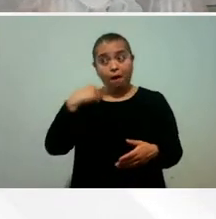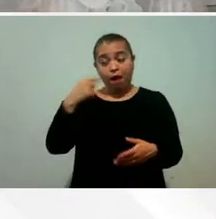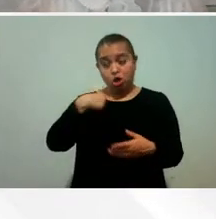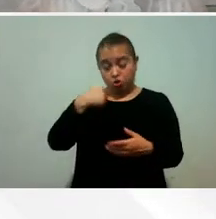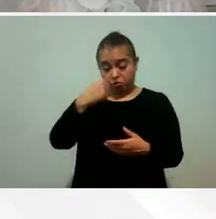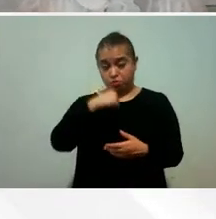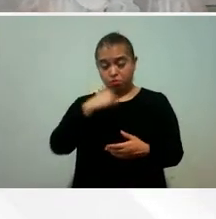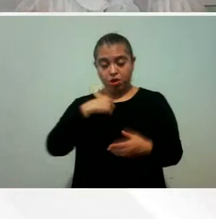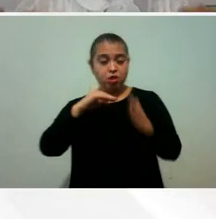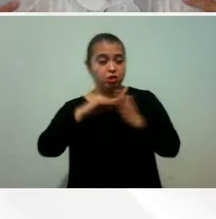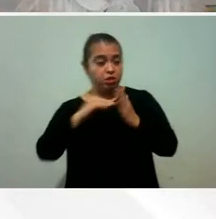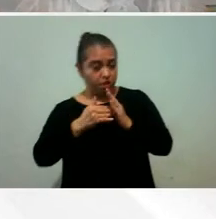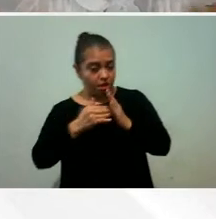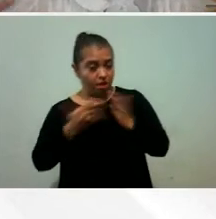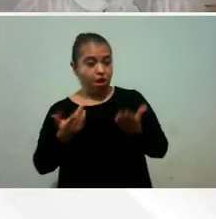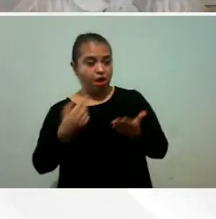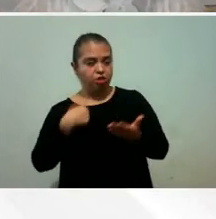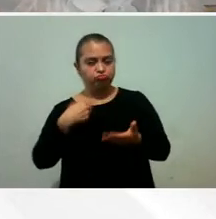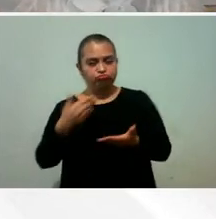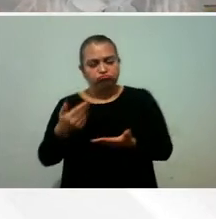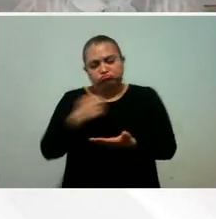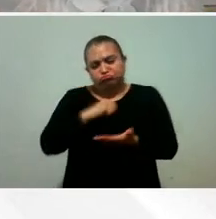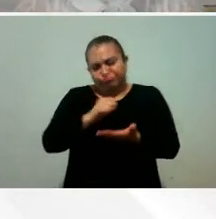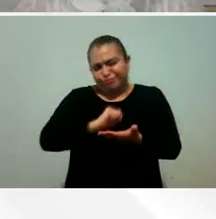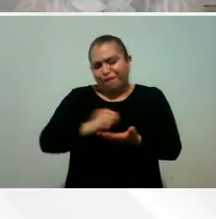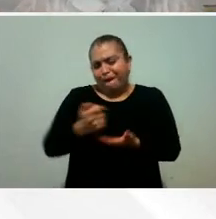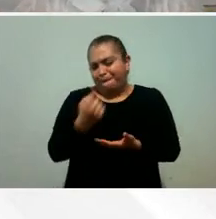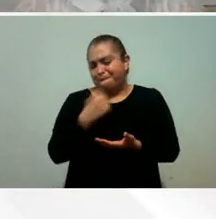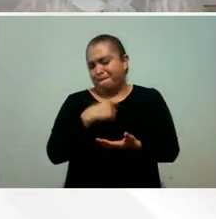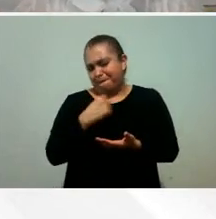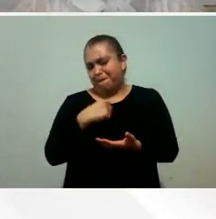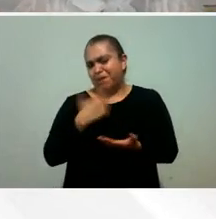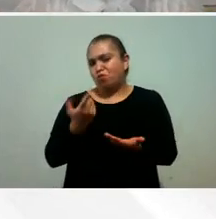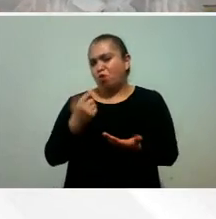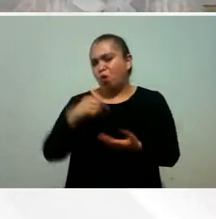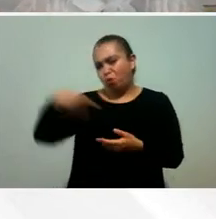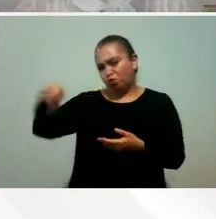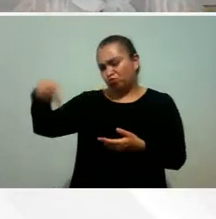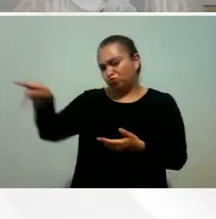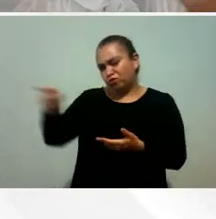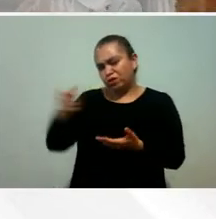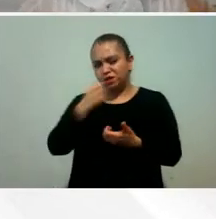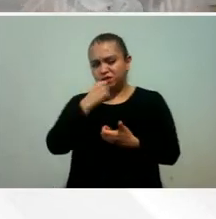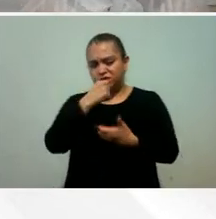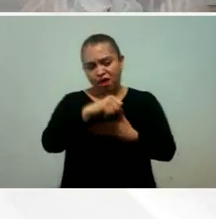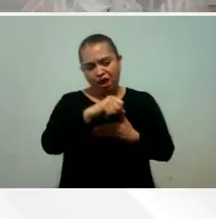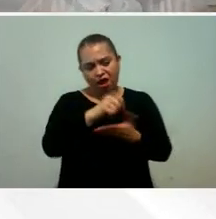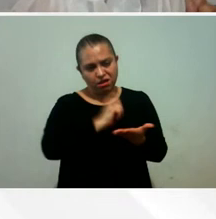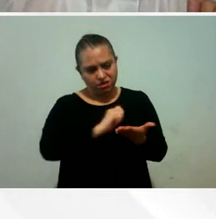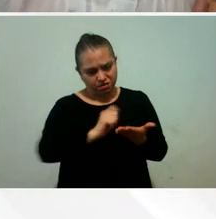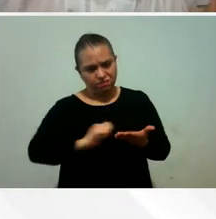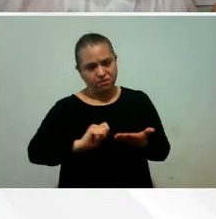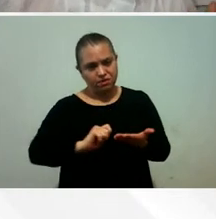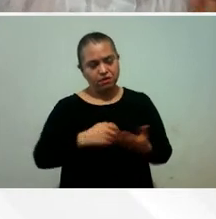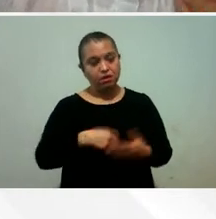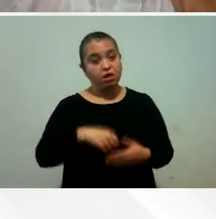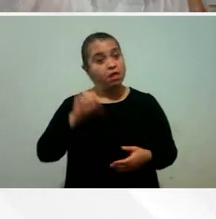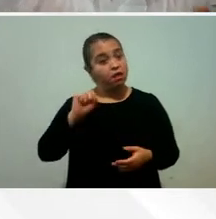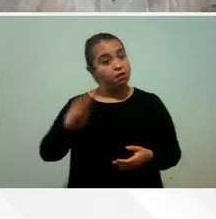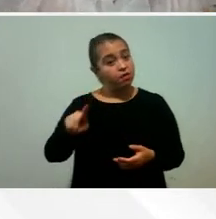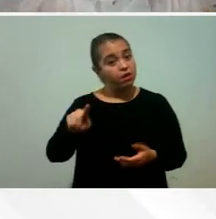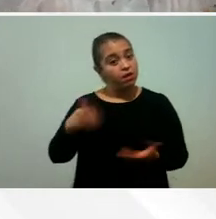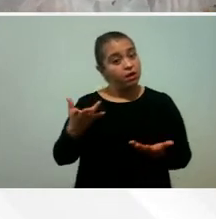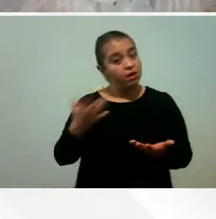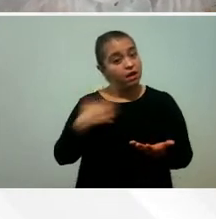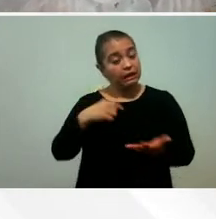ti y te puedas agradecer todo lo que has logrado en tu persona. Pero también podría ser que esta